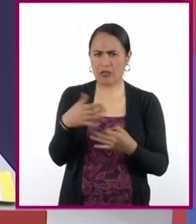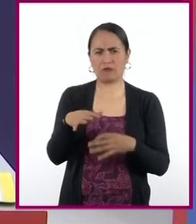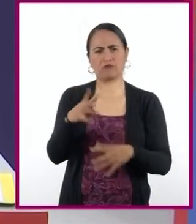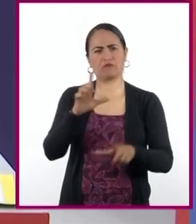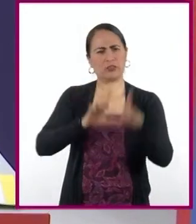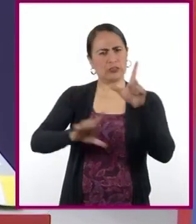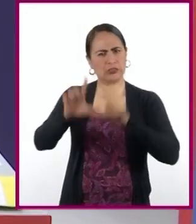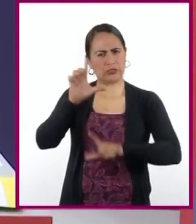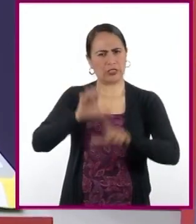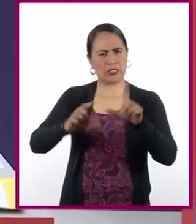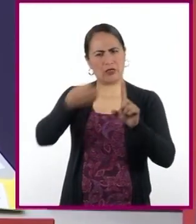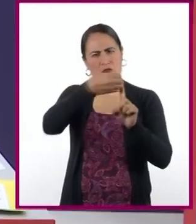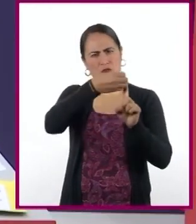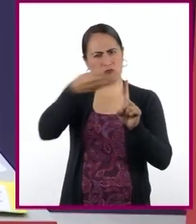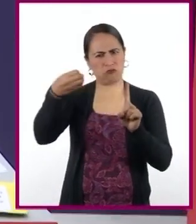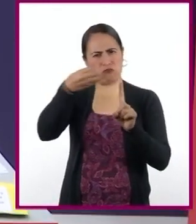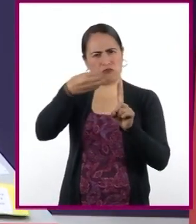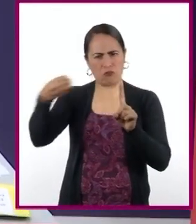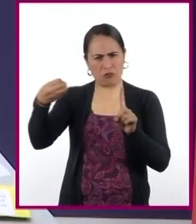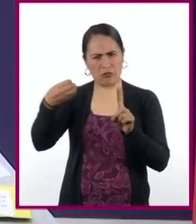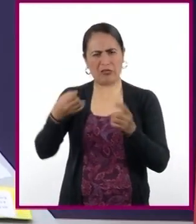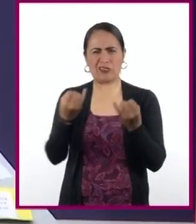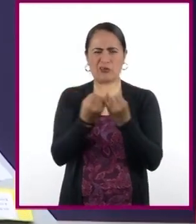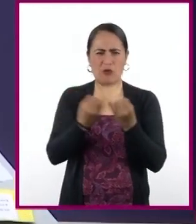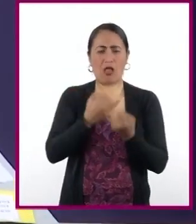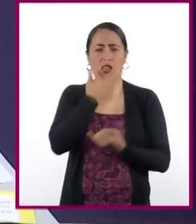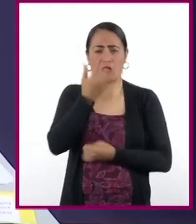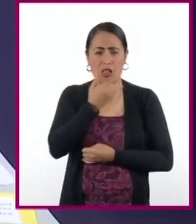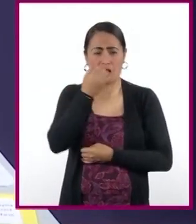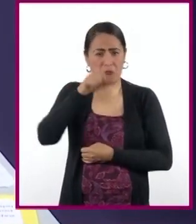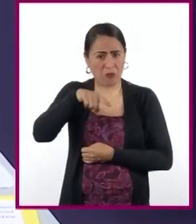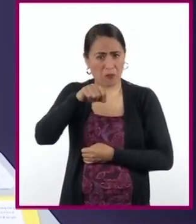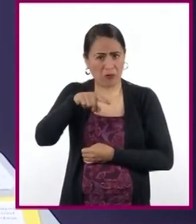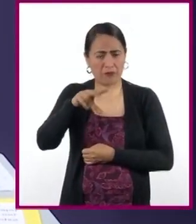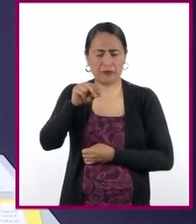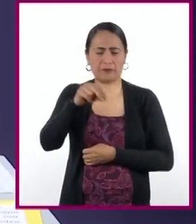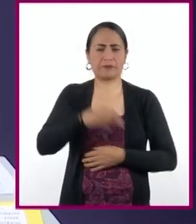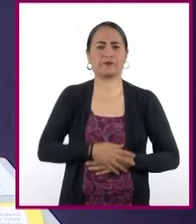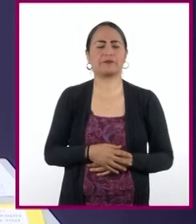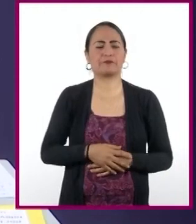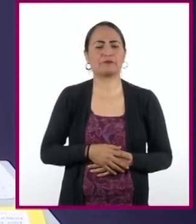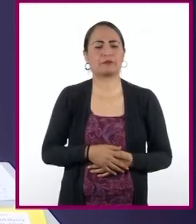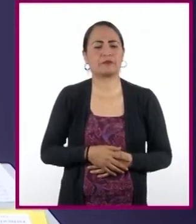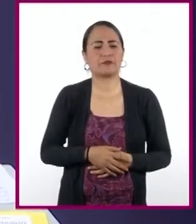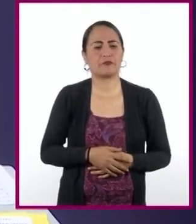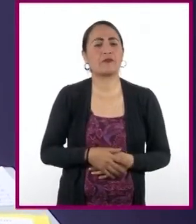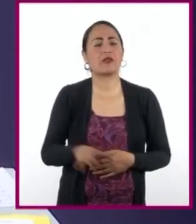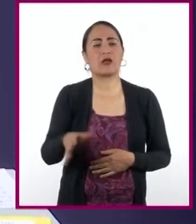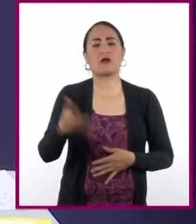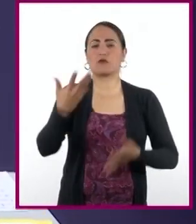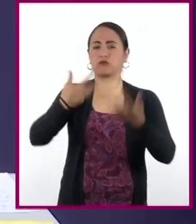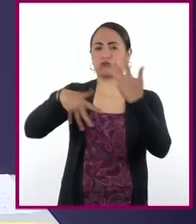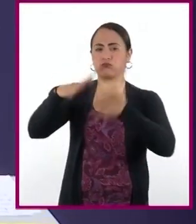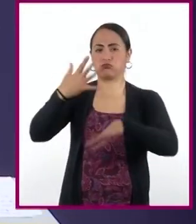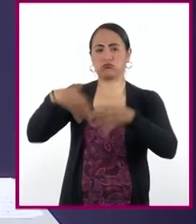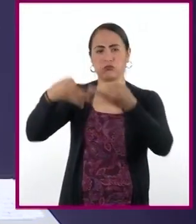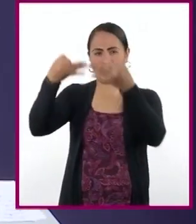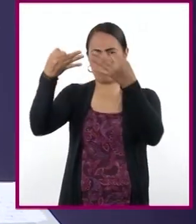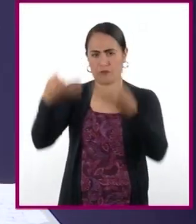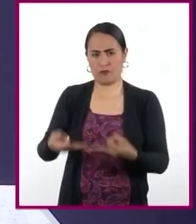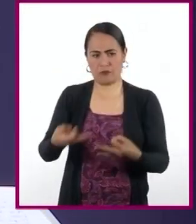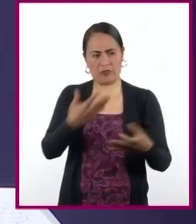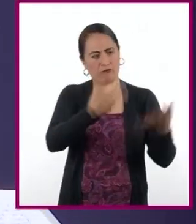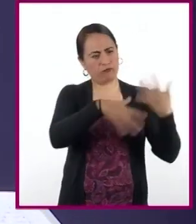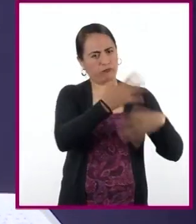ideas estructuradas y evitar muletillas. Verifiquemos las características del lenguaje formal y del lenguaje